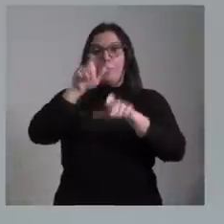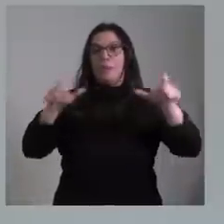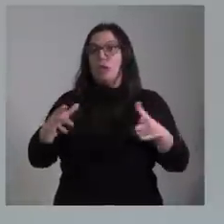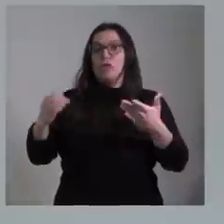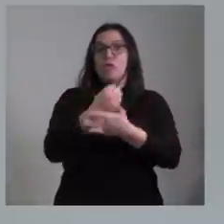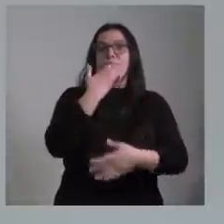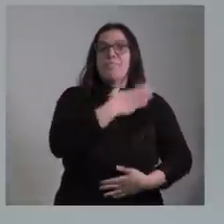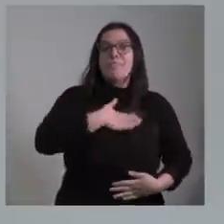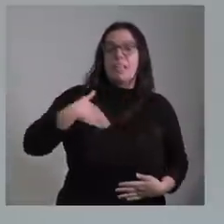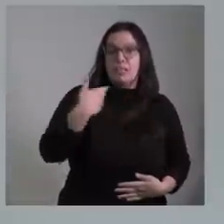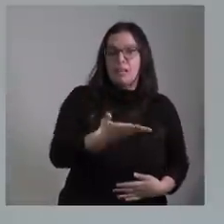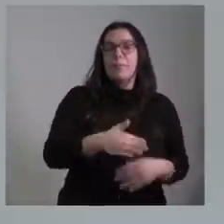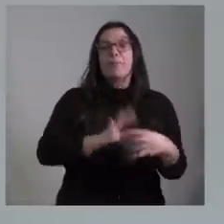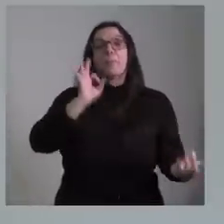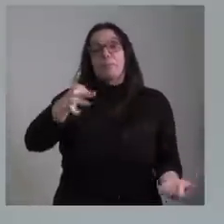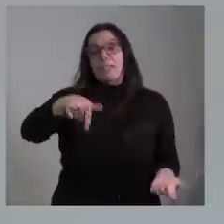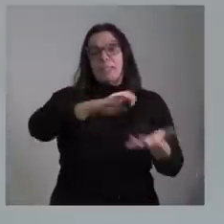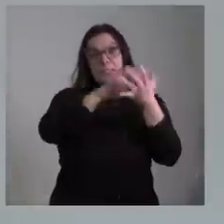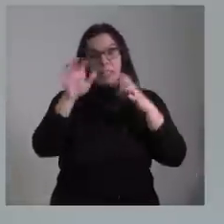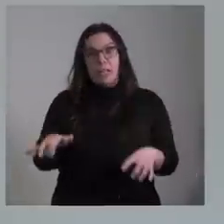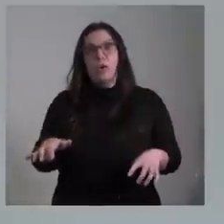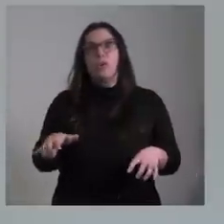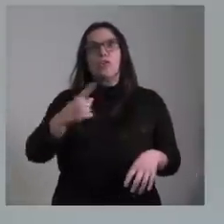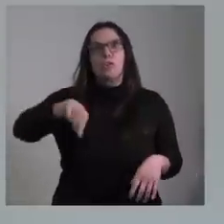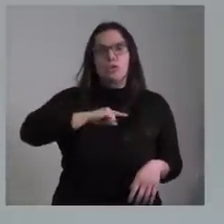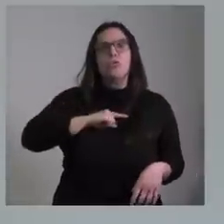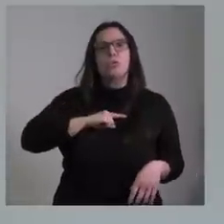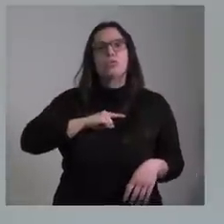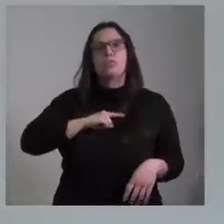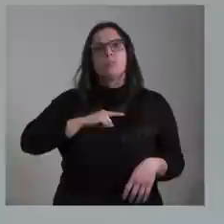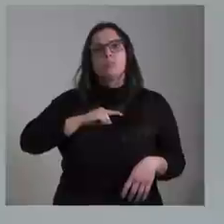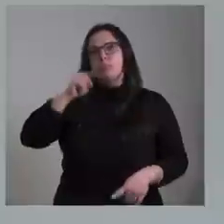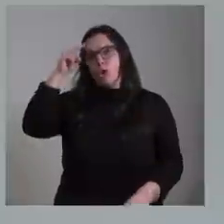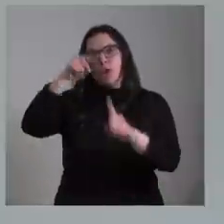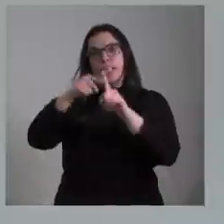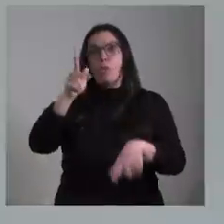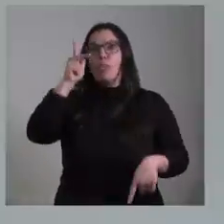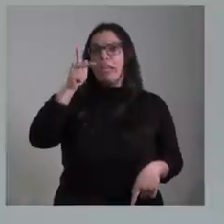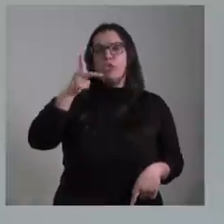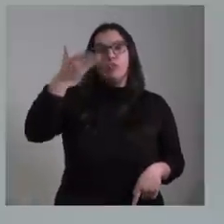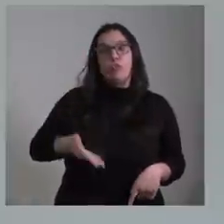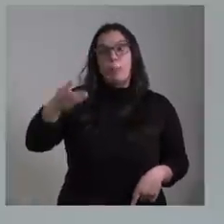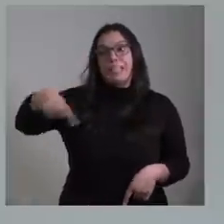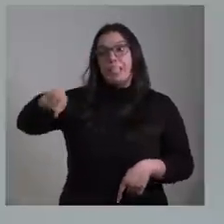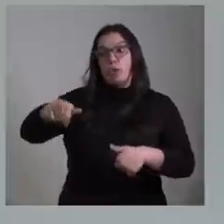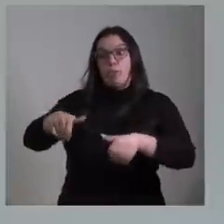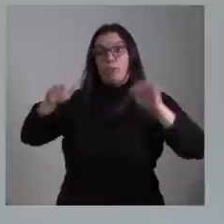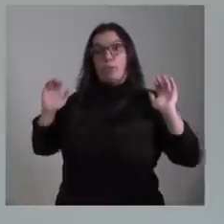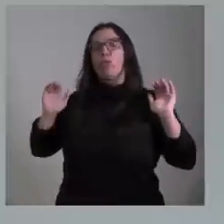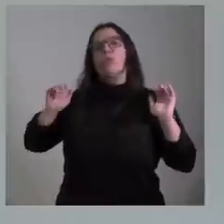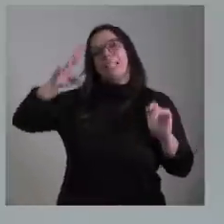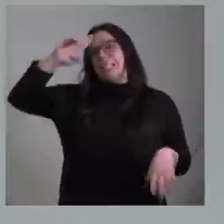lo deseen efectivamente en Castilla y león vamos a velar porque este derecho fundamental siga siendo respetado como lo ha sido hasta ahora